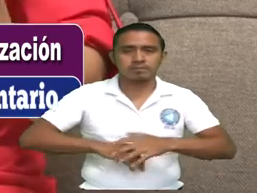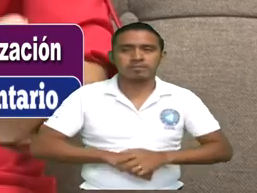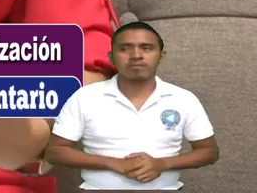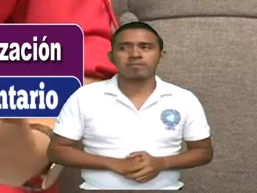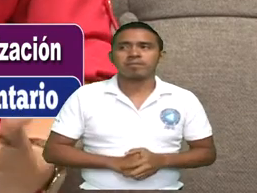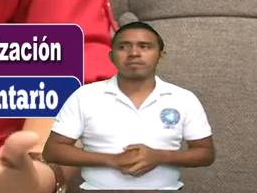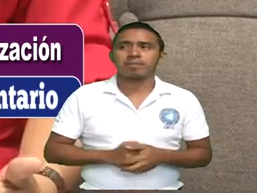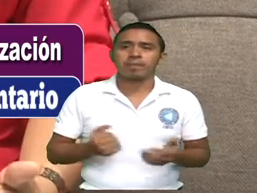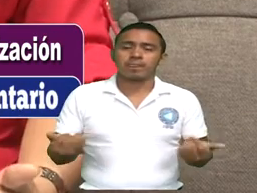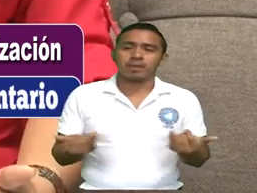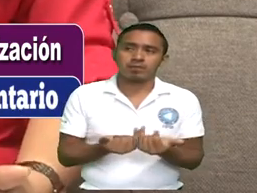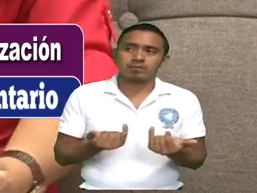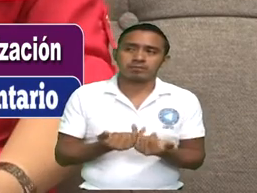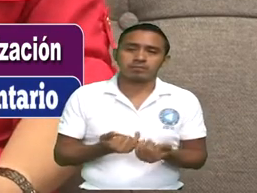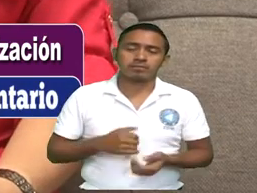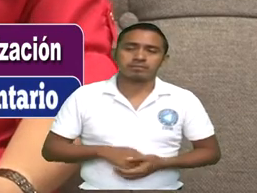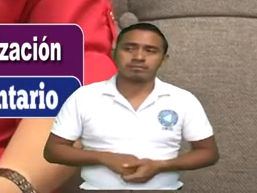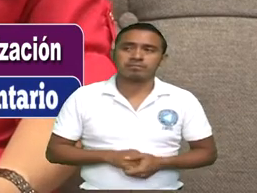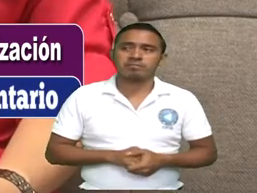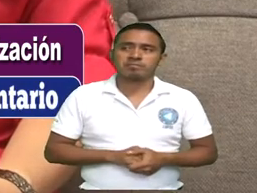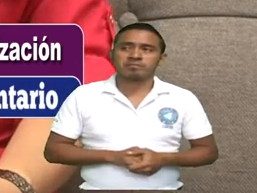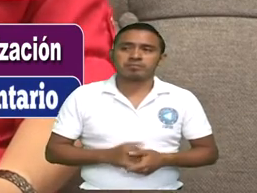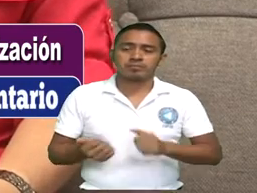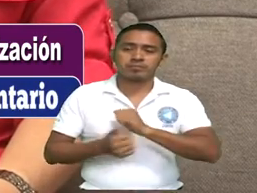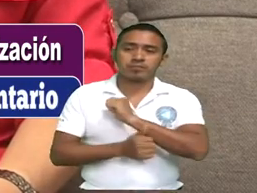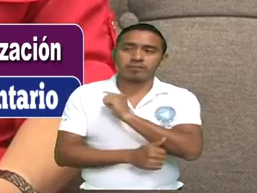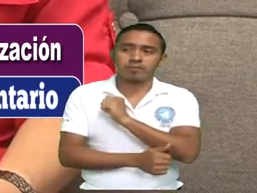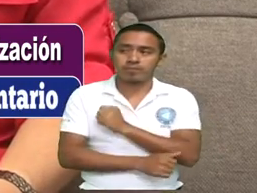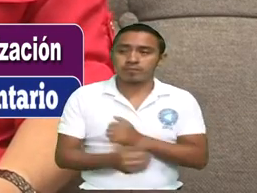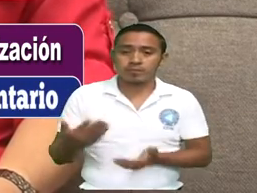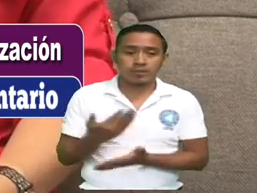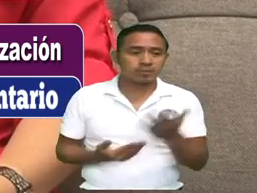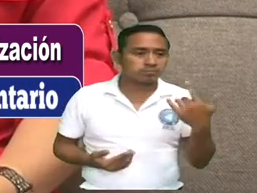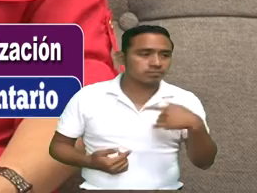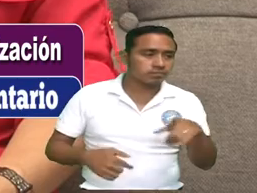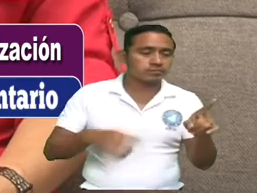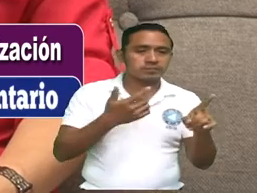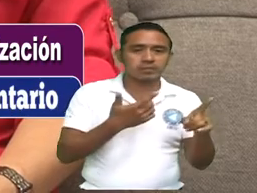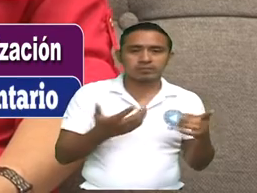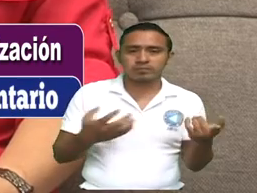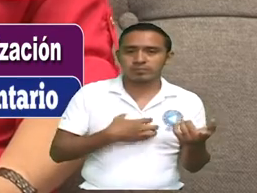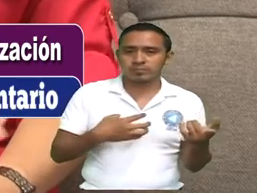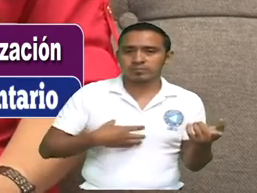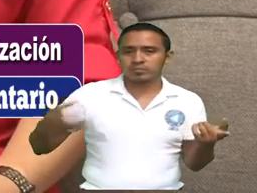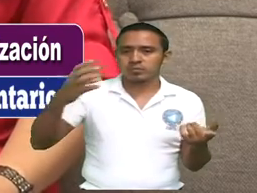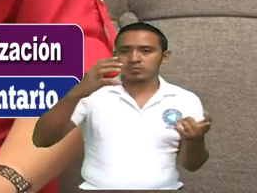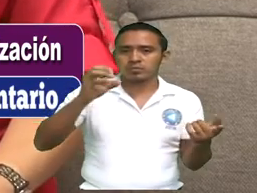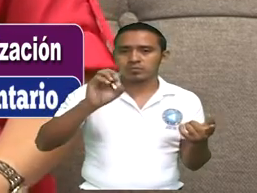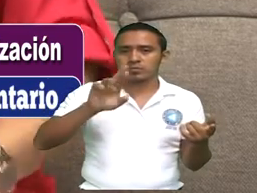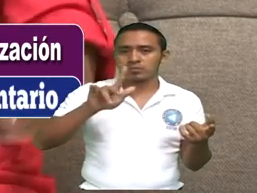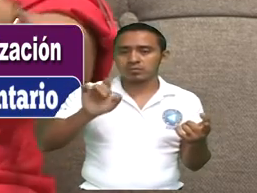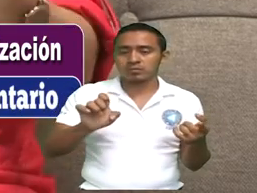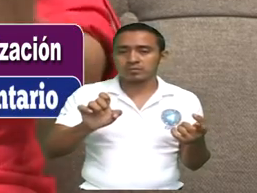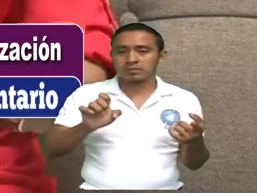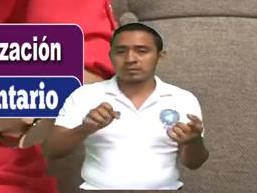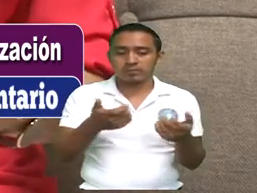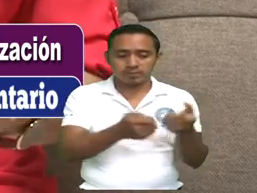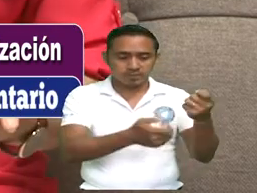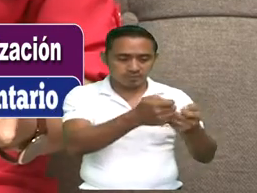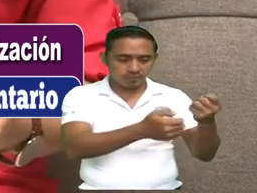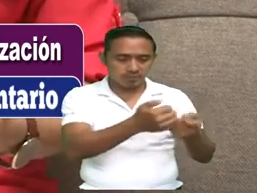así tenemos los estudiantes que se van porque van a los cortes de café, entonces hasta ahí se les sigue para que